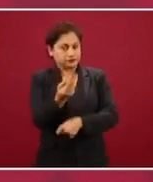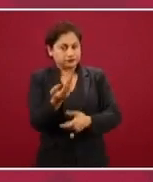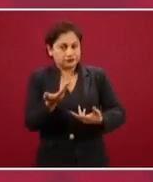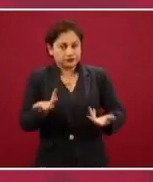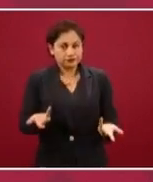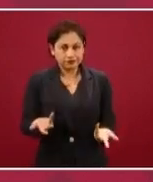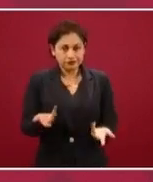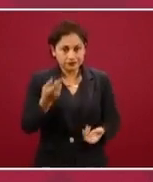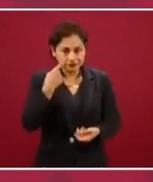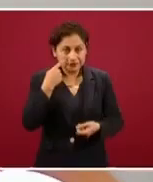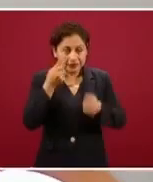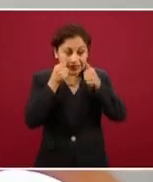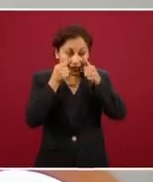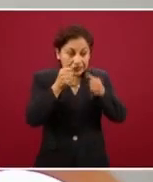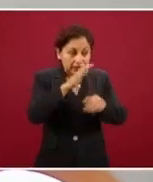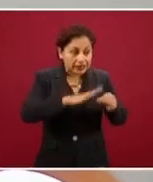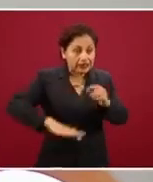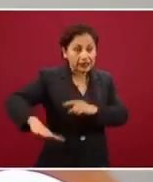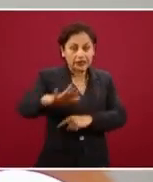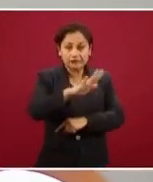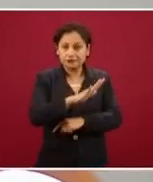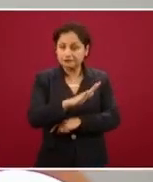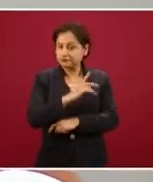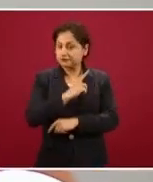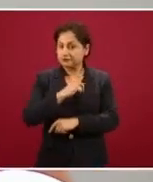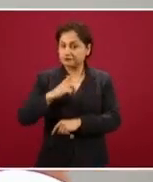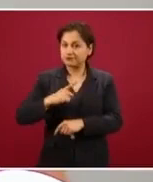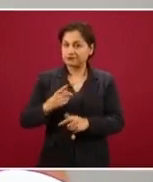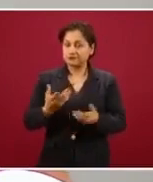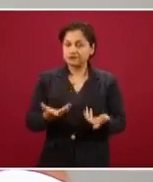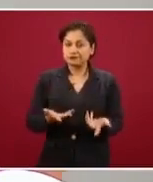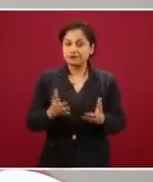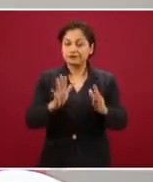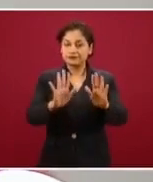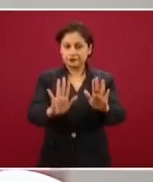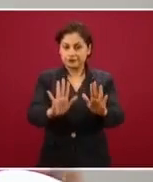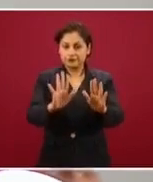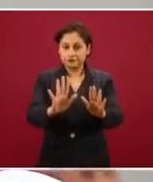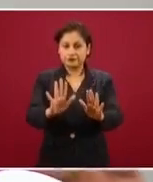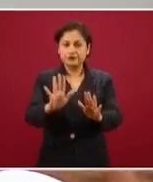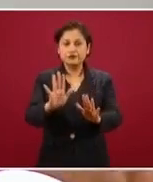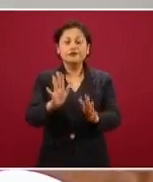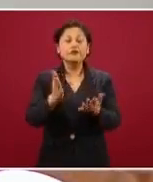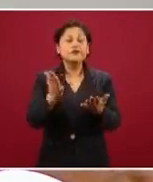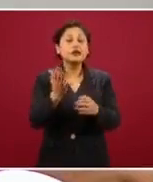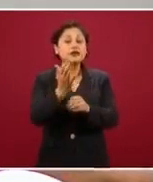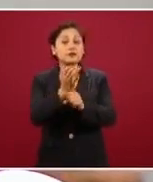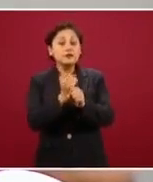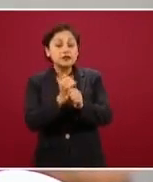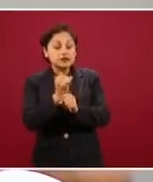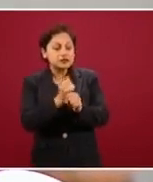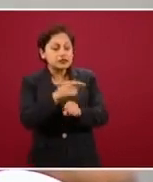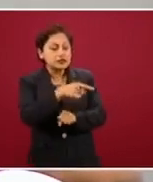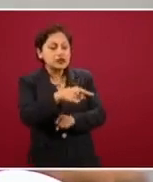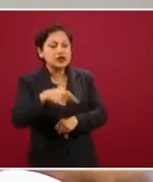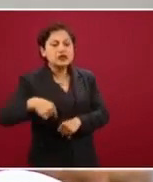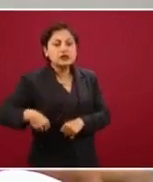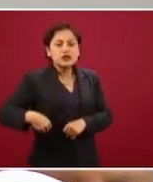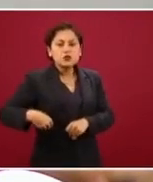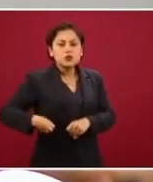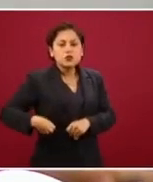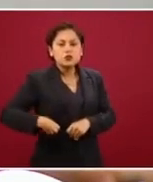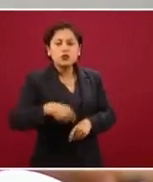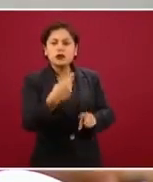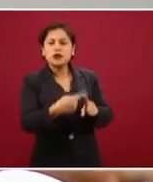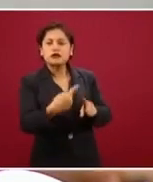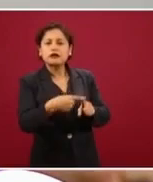que tomar en cuenta. O sea, hay que ver quién fue el responsable, castigarlo, ¿sí? Que no